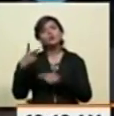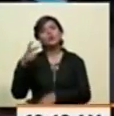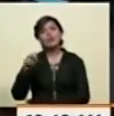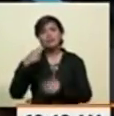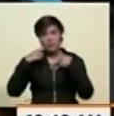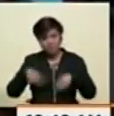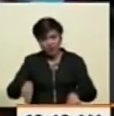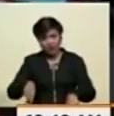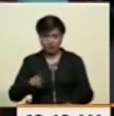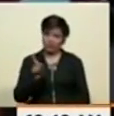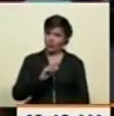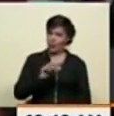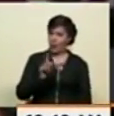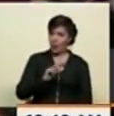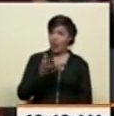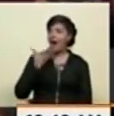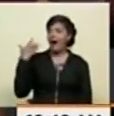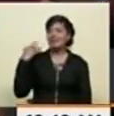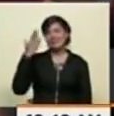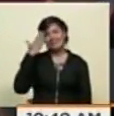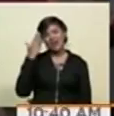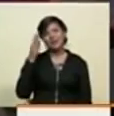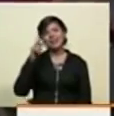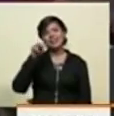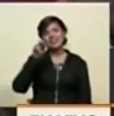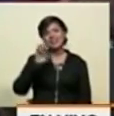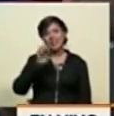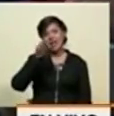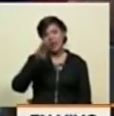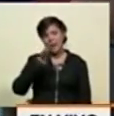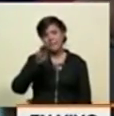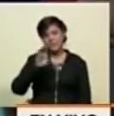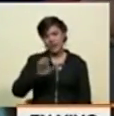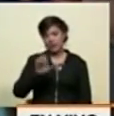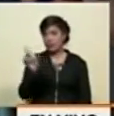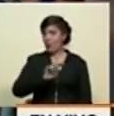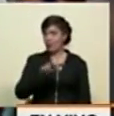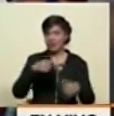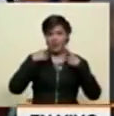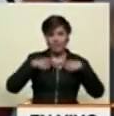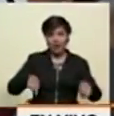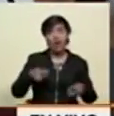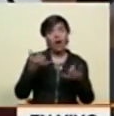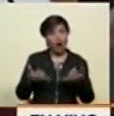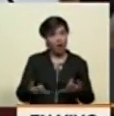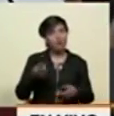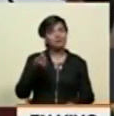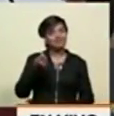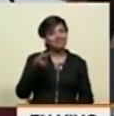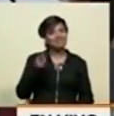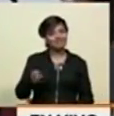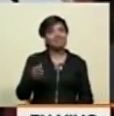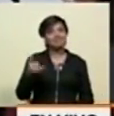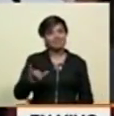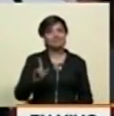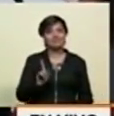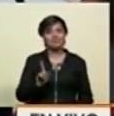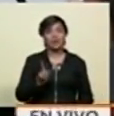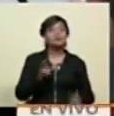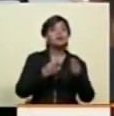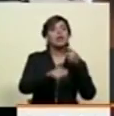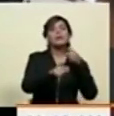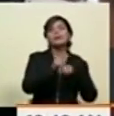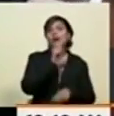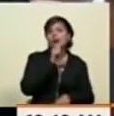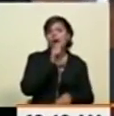pierden. Lo que llamaban antes el nepe. No, el nepe cuesta una platica, que se le vende